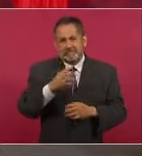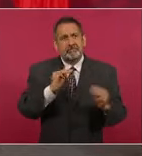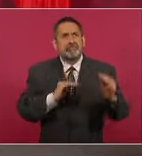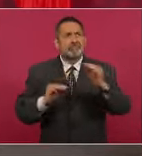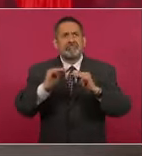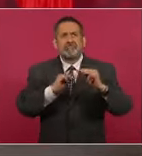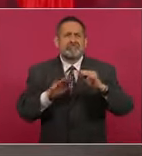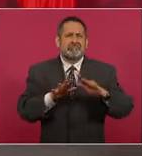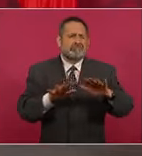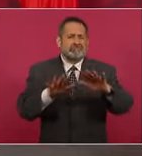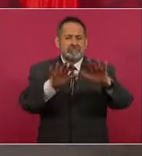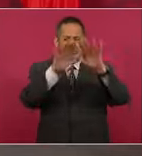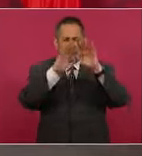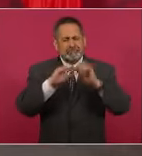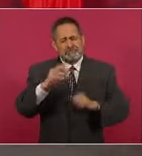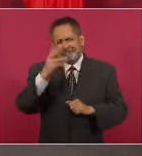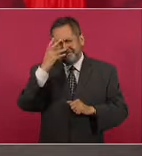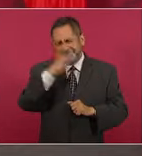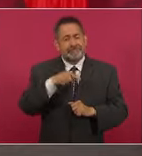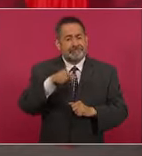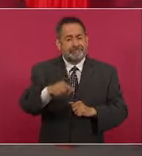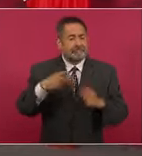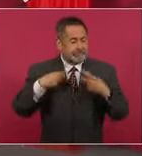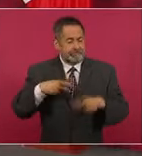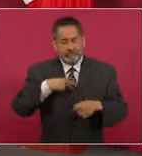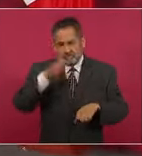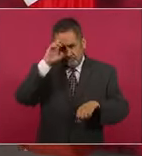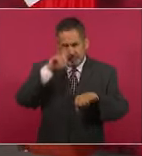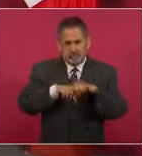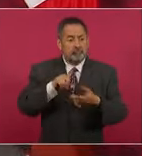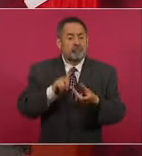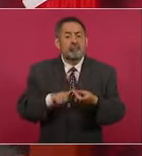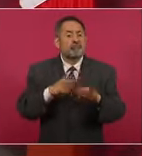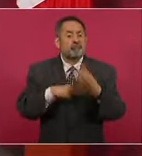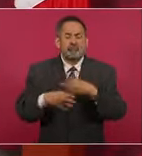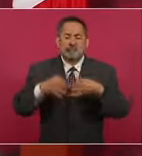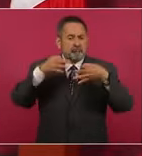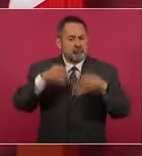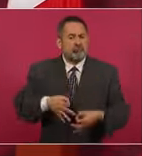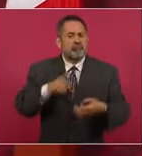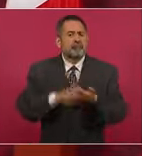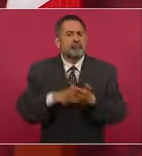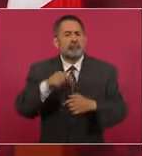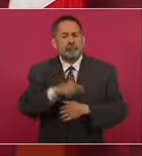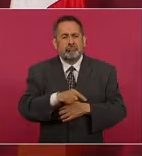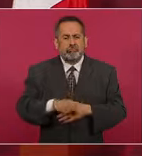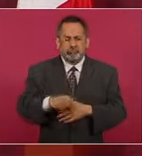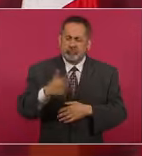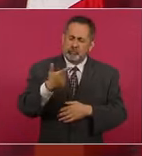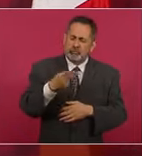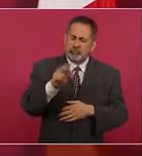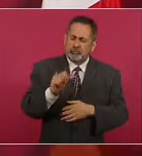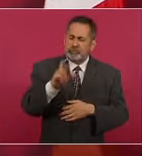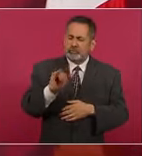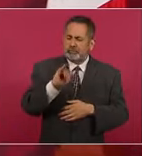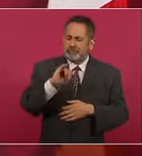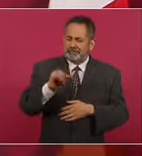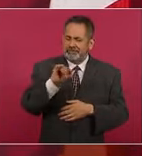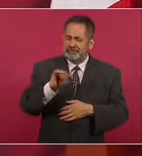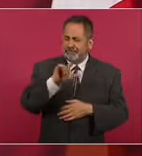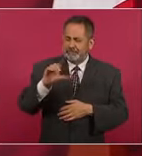sierra, ahí la población, la cultura originaria son los guarijíos,